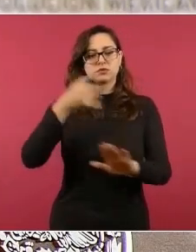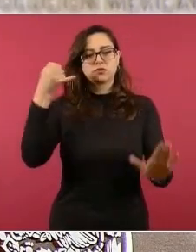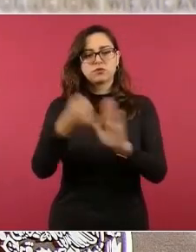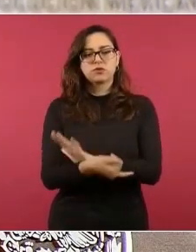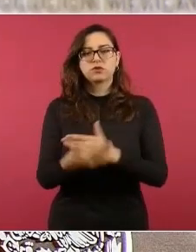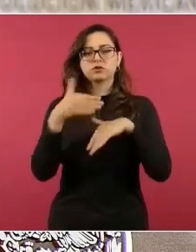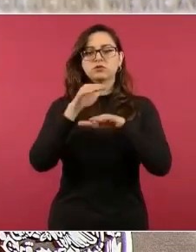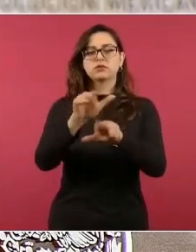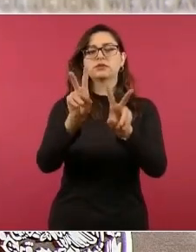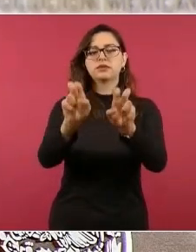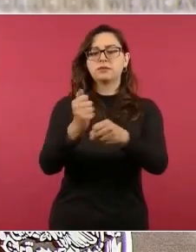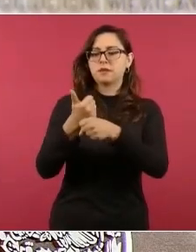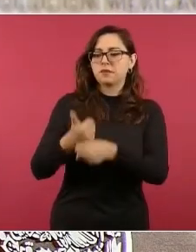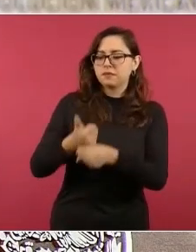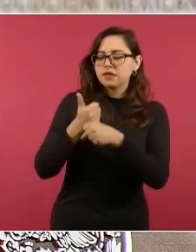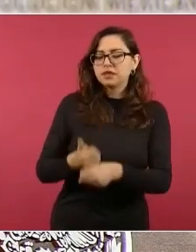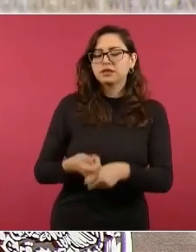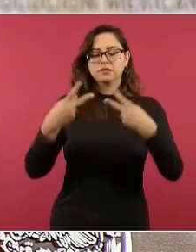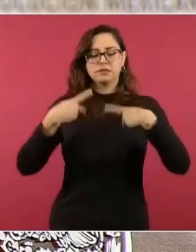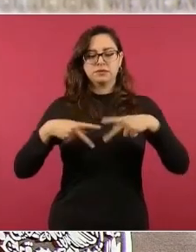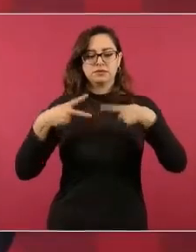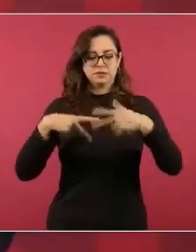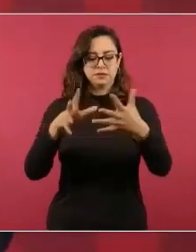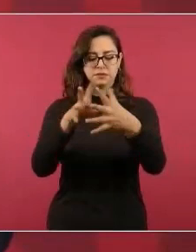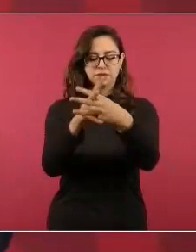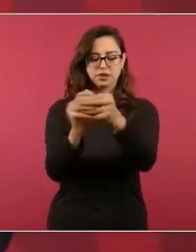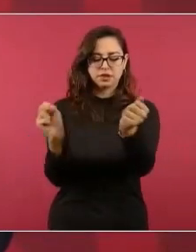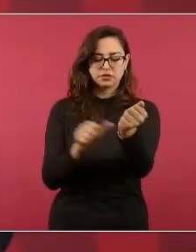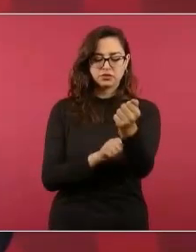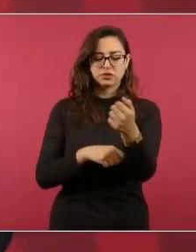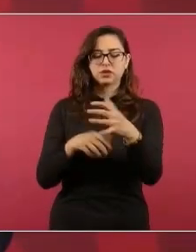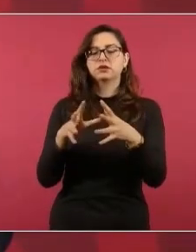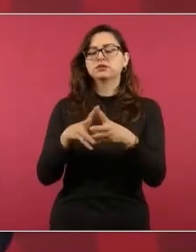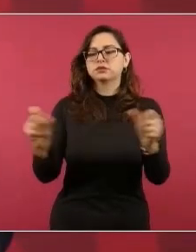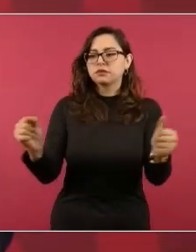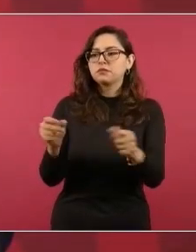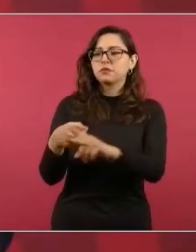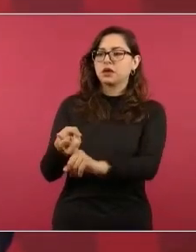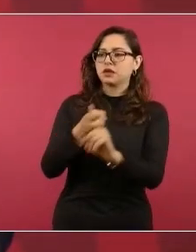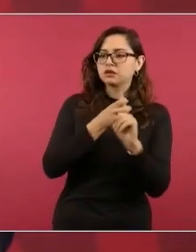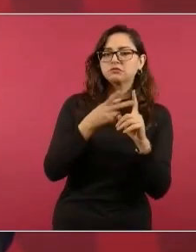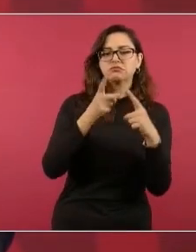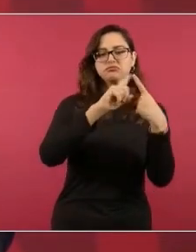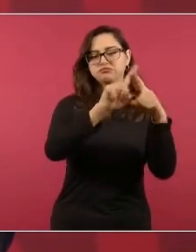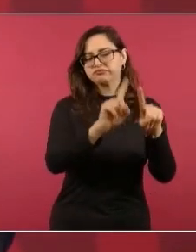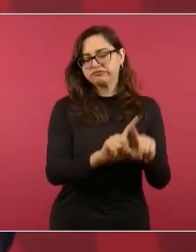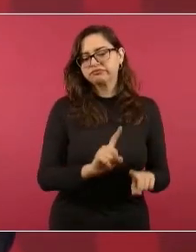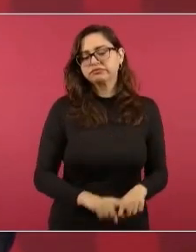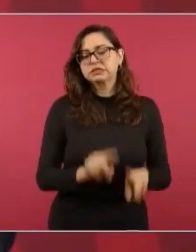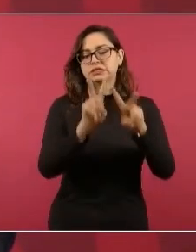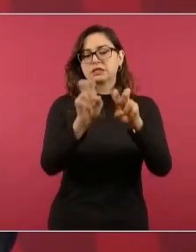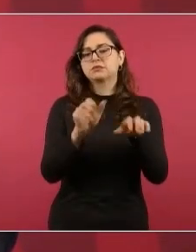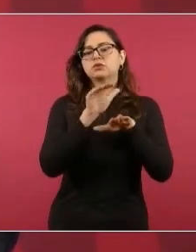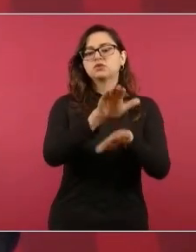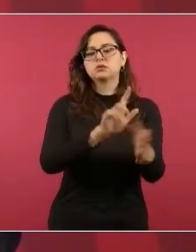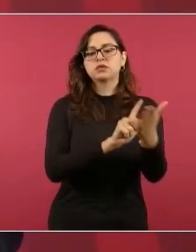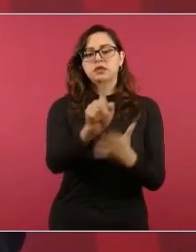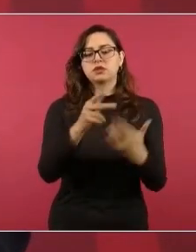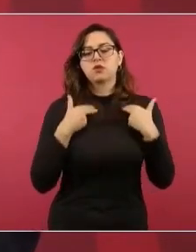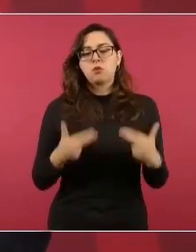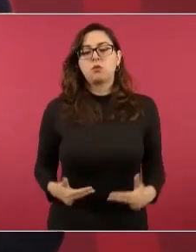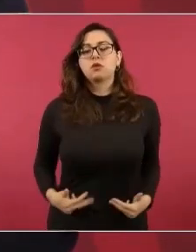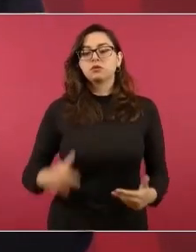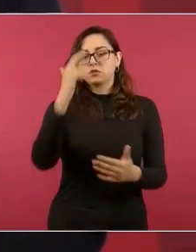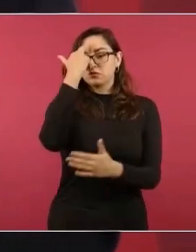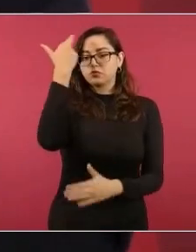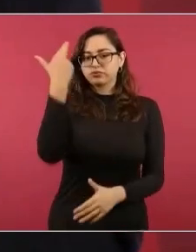desaparecidos, todo lo que tiene que ver con derechos humanos. Yo